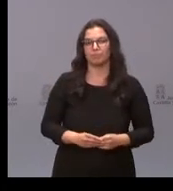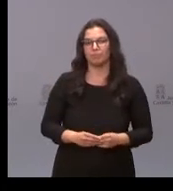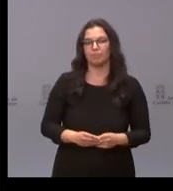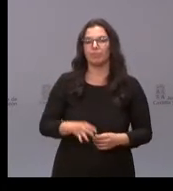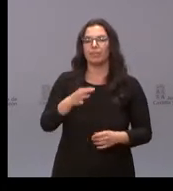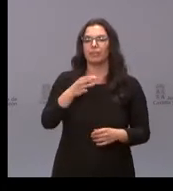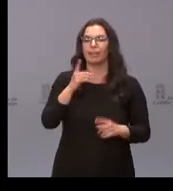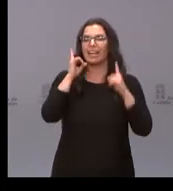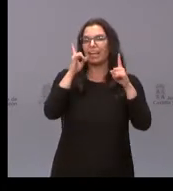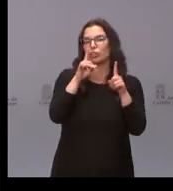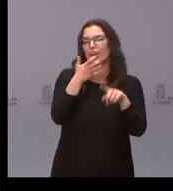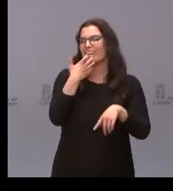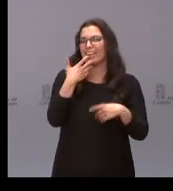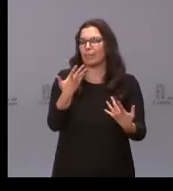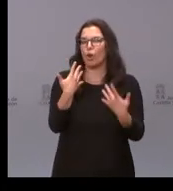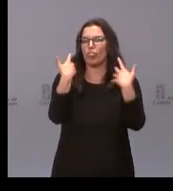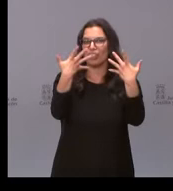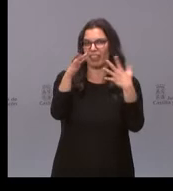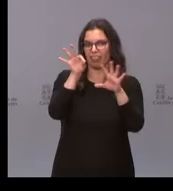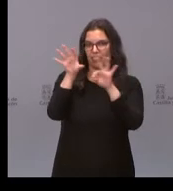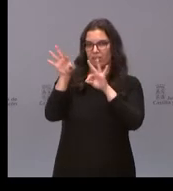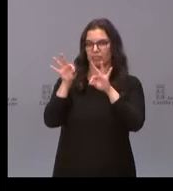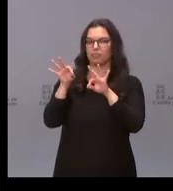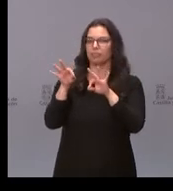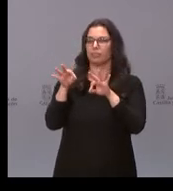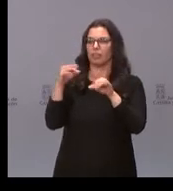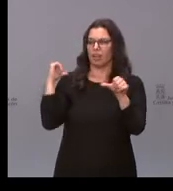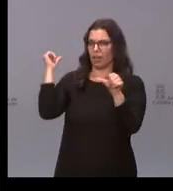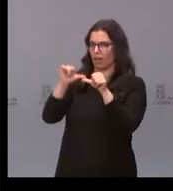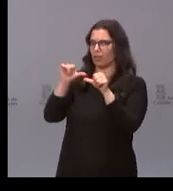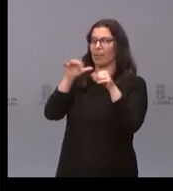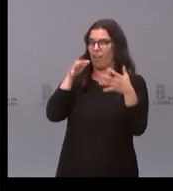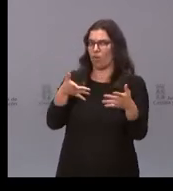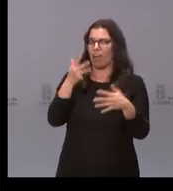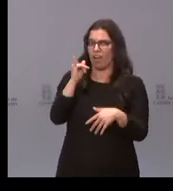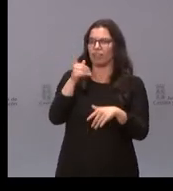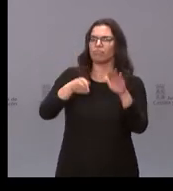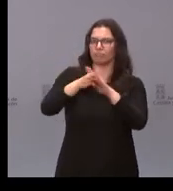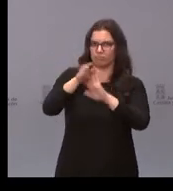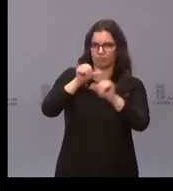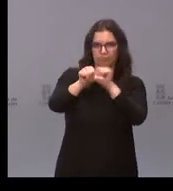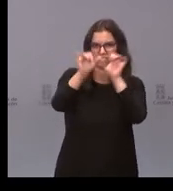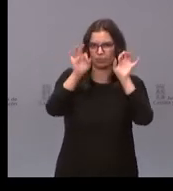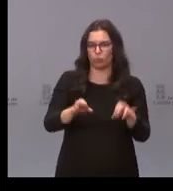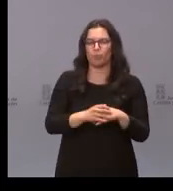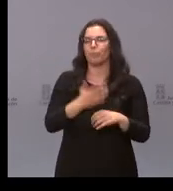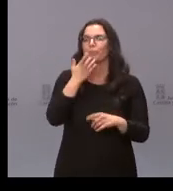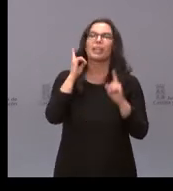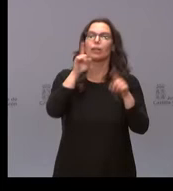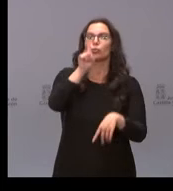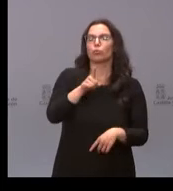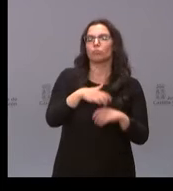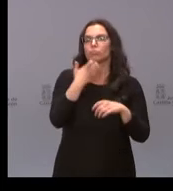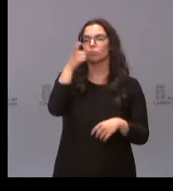casos concretos que se producen y se vienen produciendo y se van a seguir produciendo en el futuro en este caso por ejemplo el supuesto uno es un